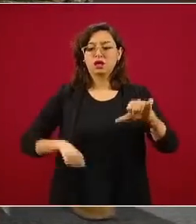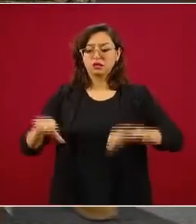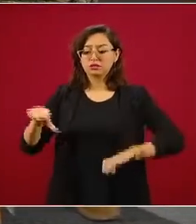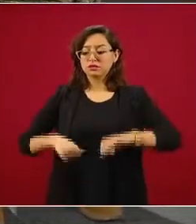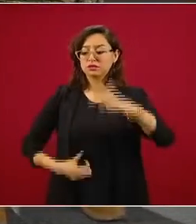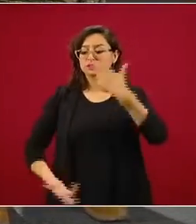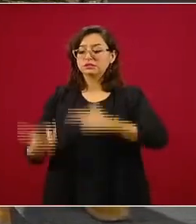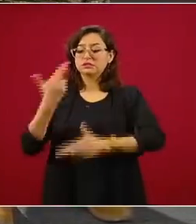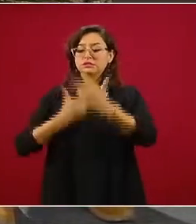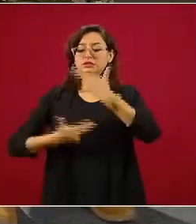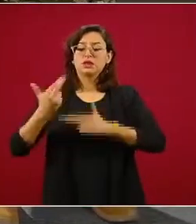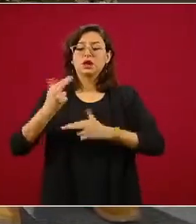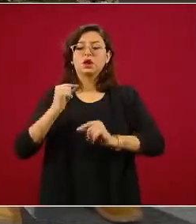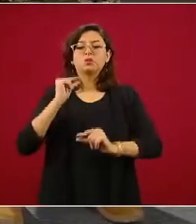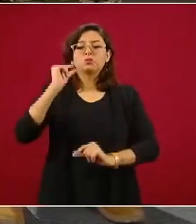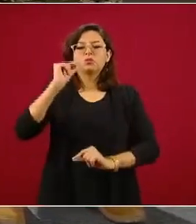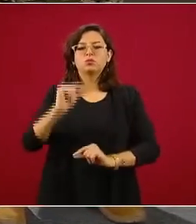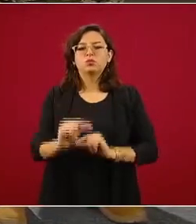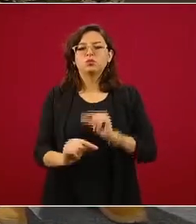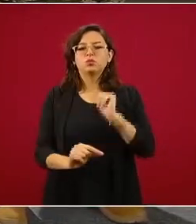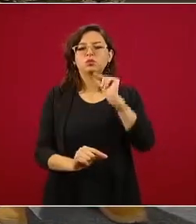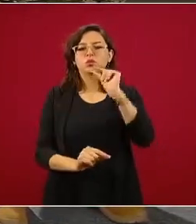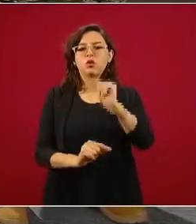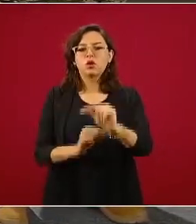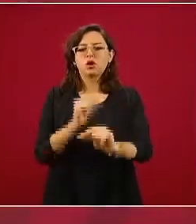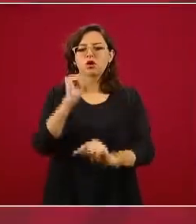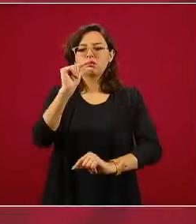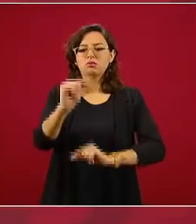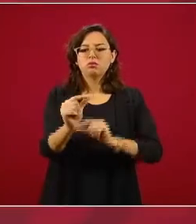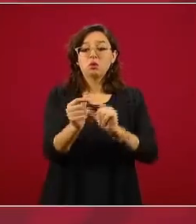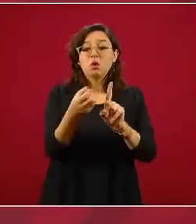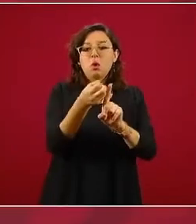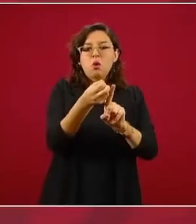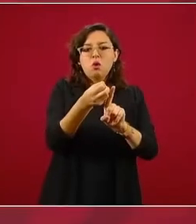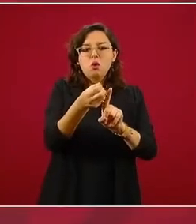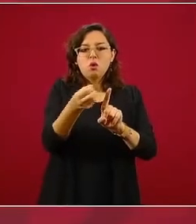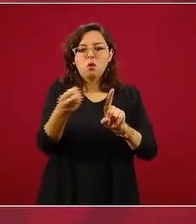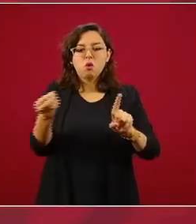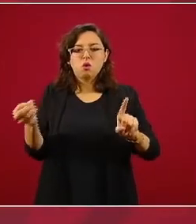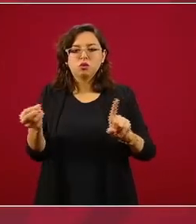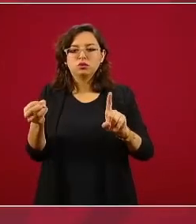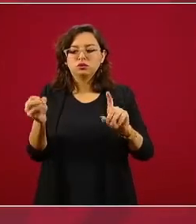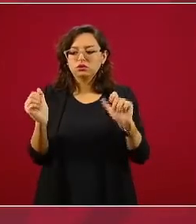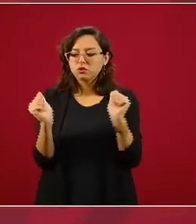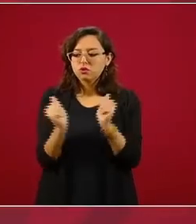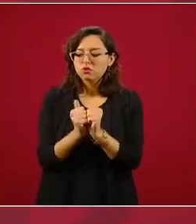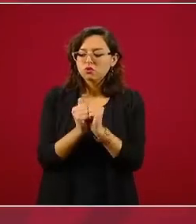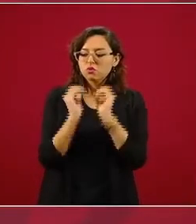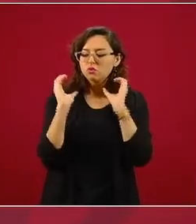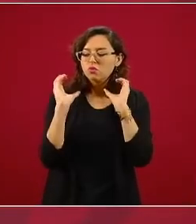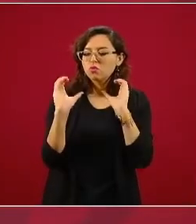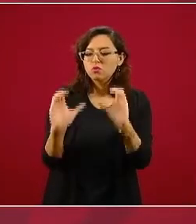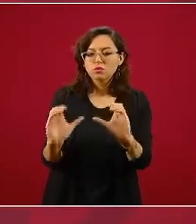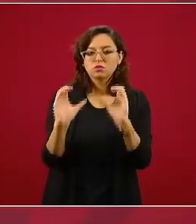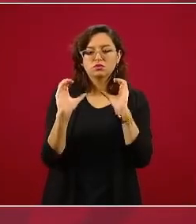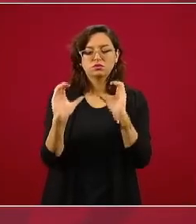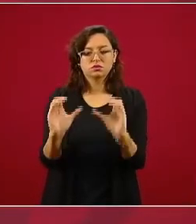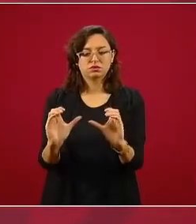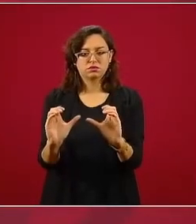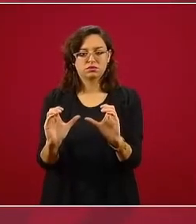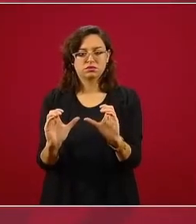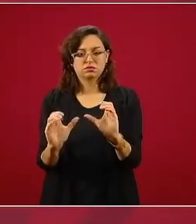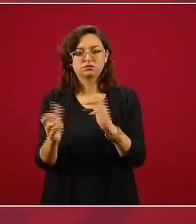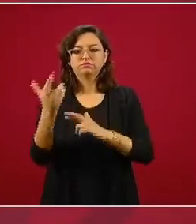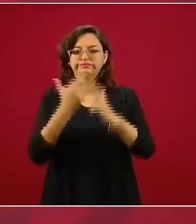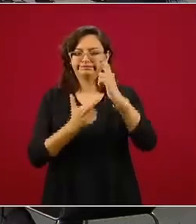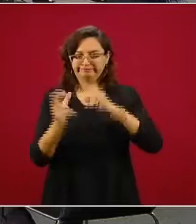ordenado y cuidadoso a las actividades de la vida pública. Y aquí retomo de manera